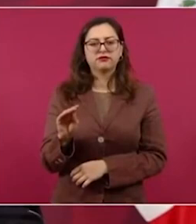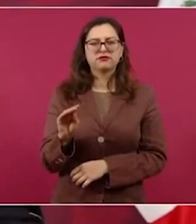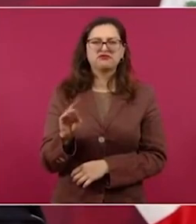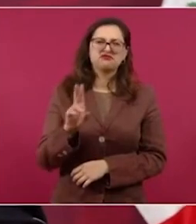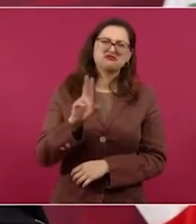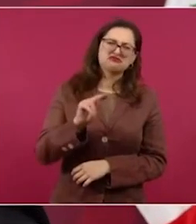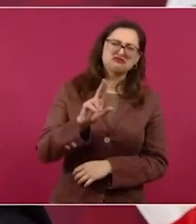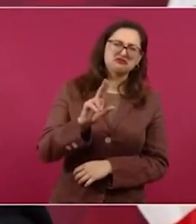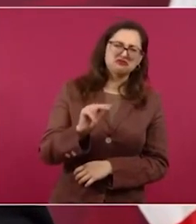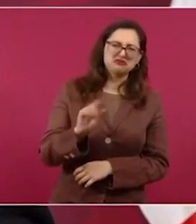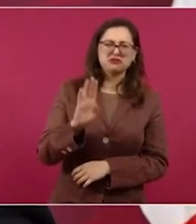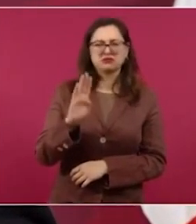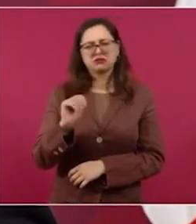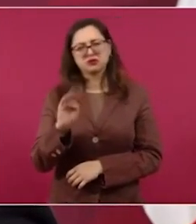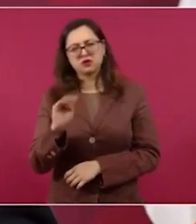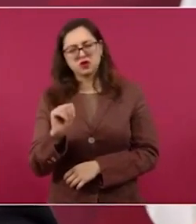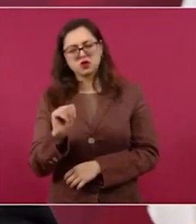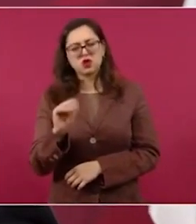89, 90,